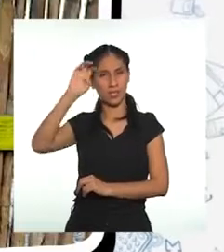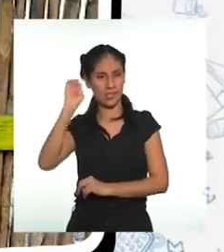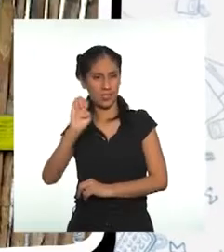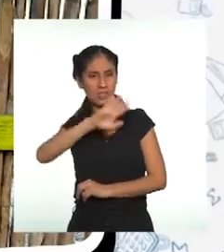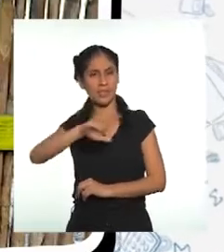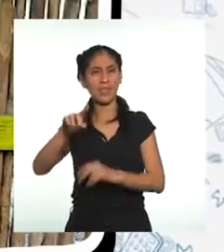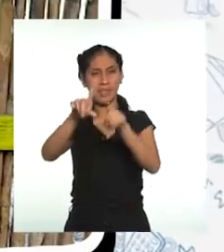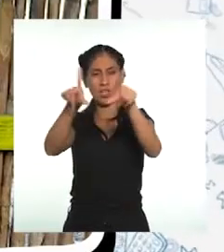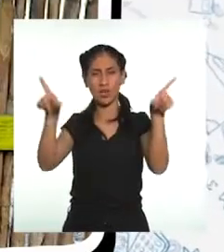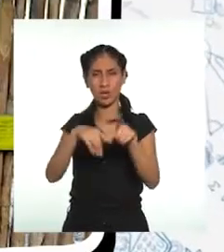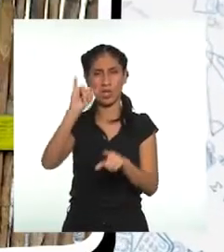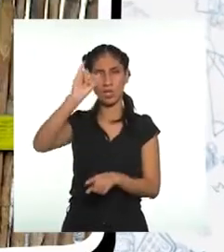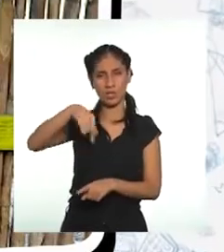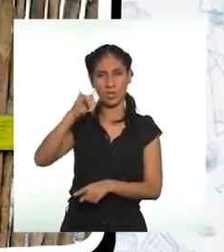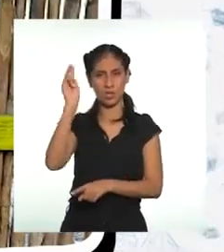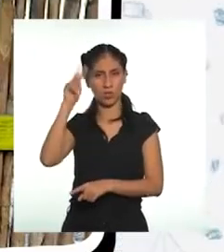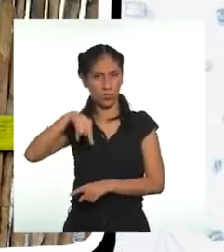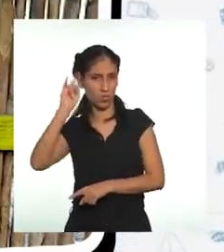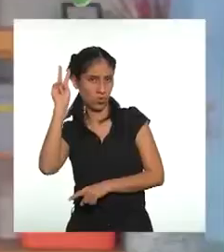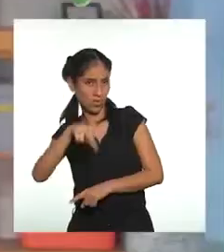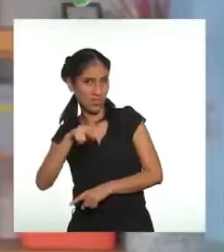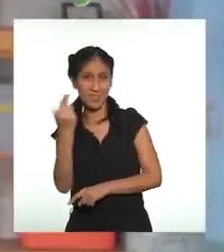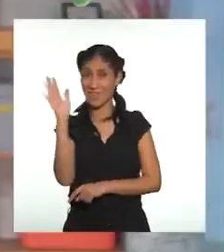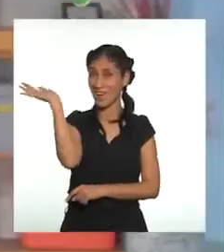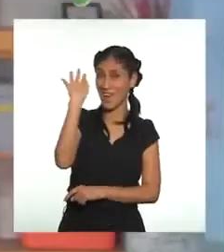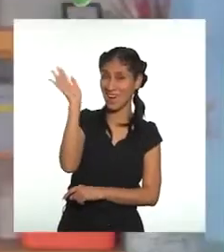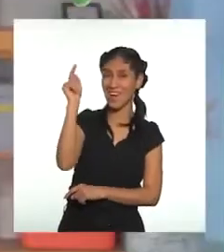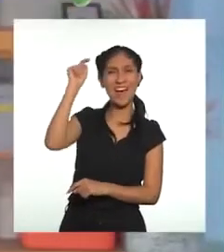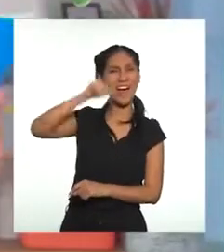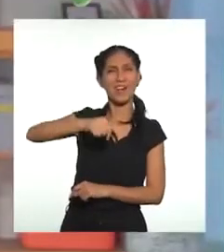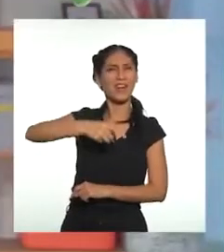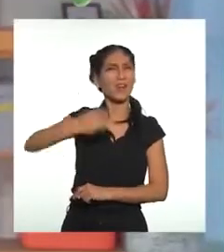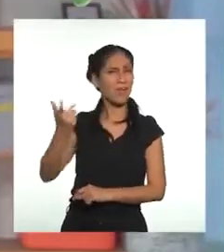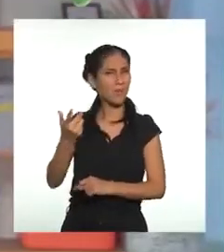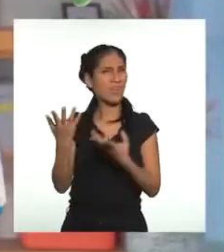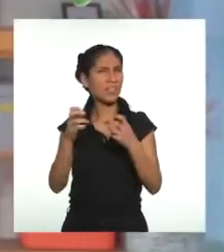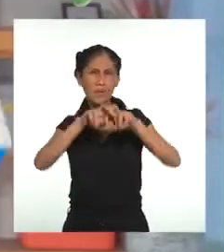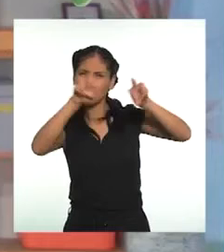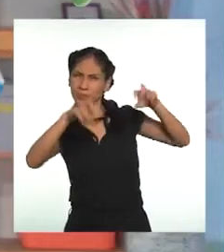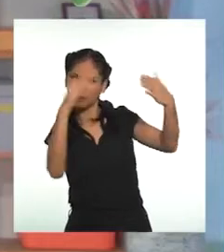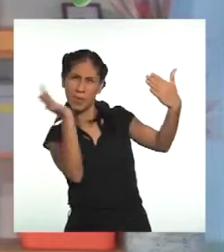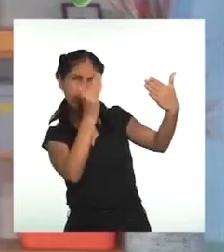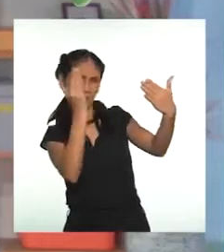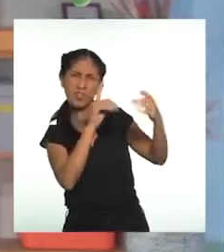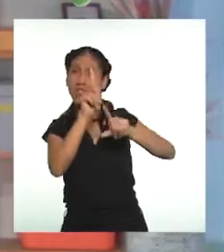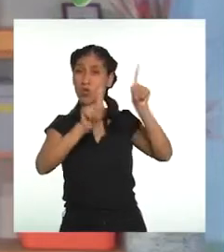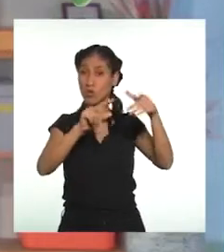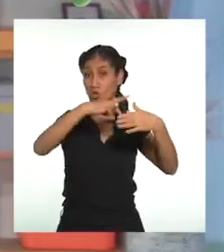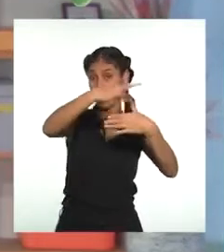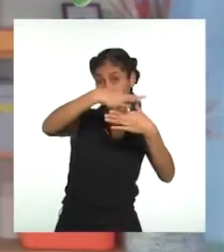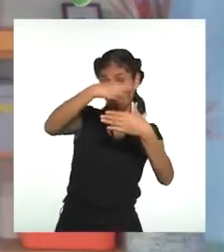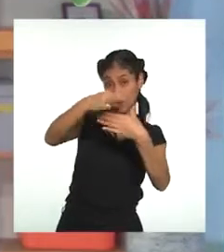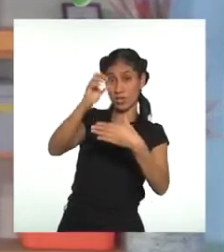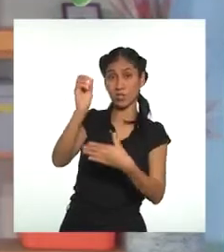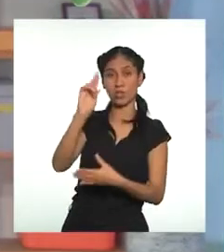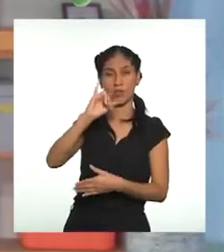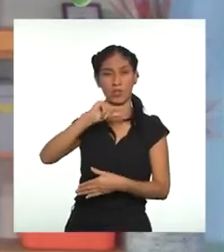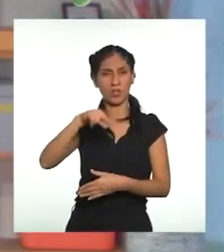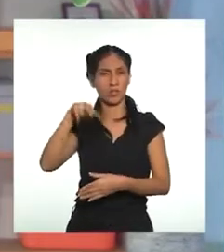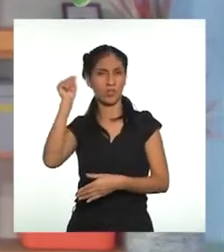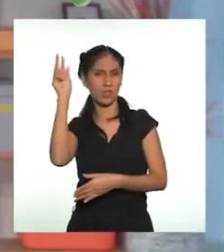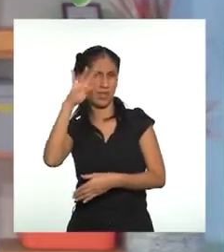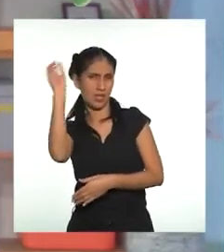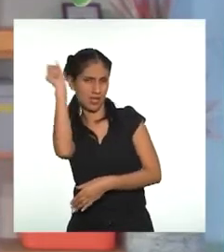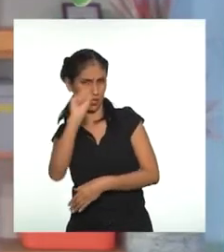Tia Kamentotsi Aka Junín. Hola, en esta ocasión estamos investigando sobre los pueblos